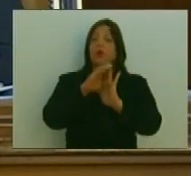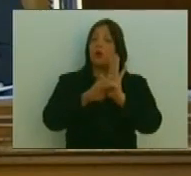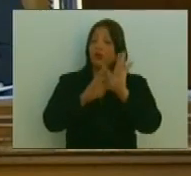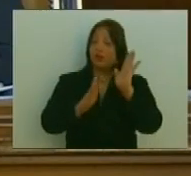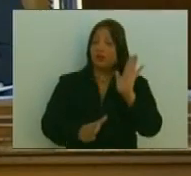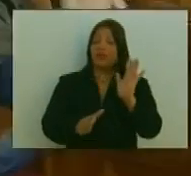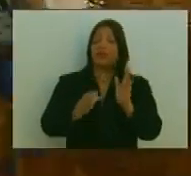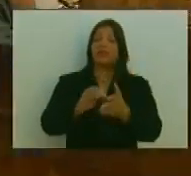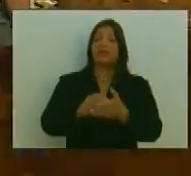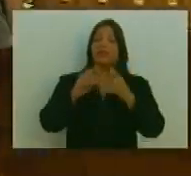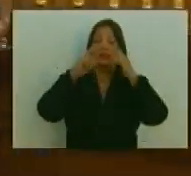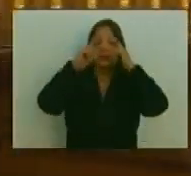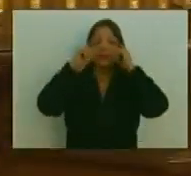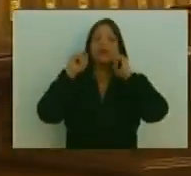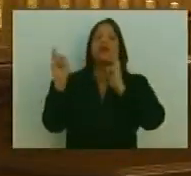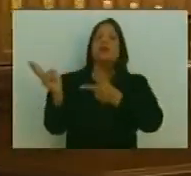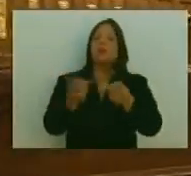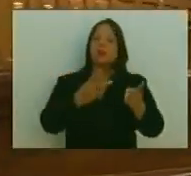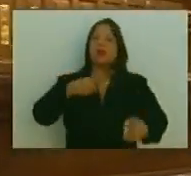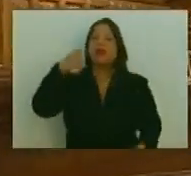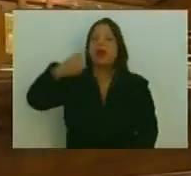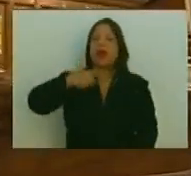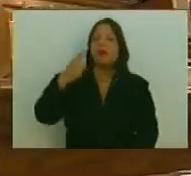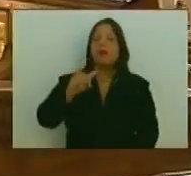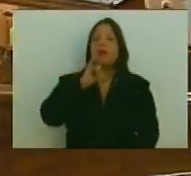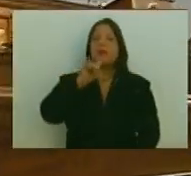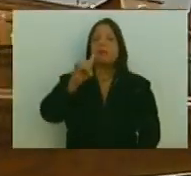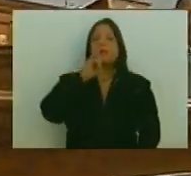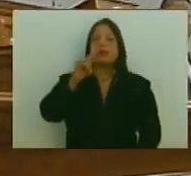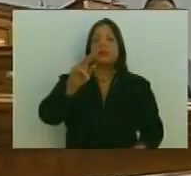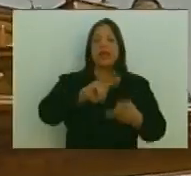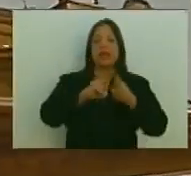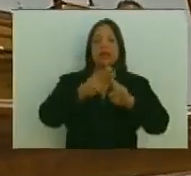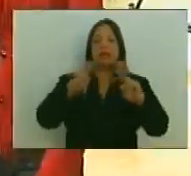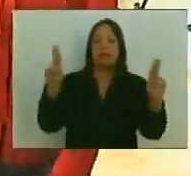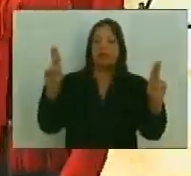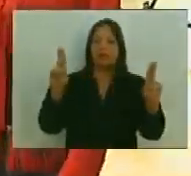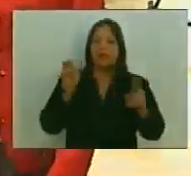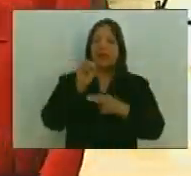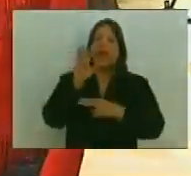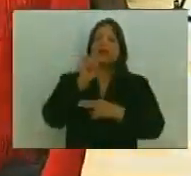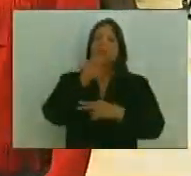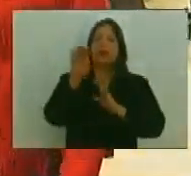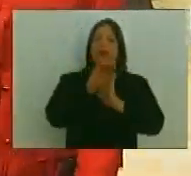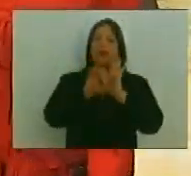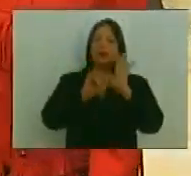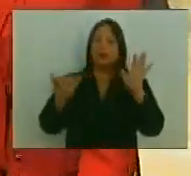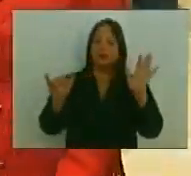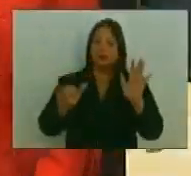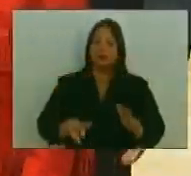constituyente y lo hemos invitado a traer su mensaje de paz a la Asamblea Constituyente.